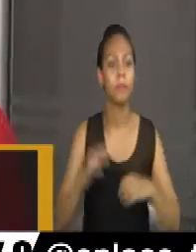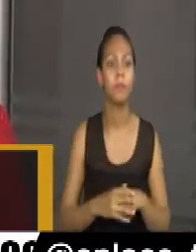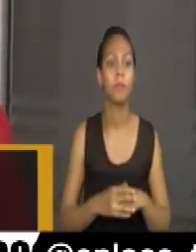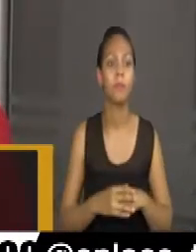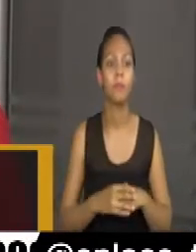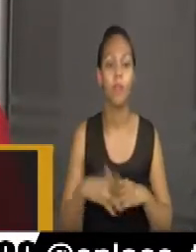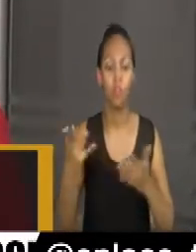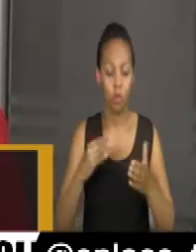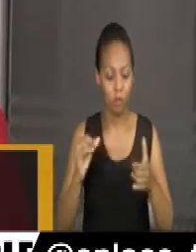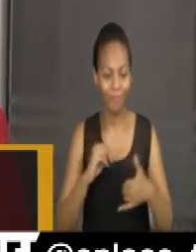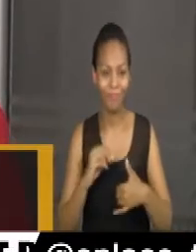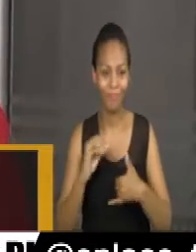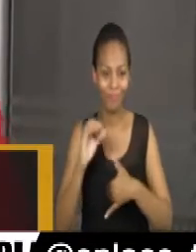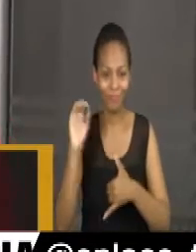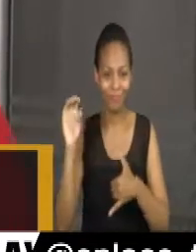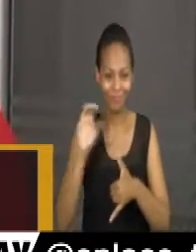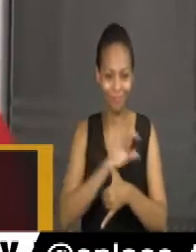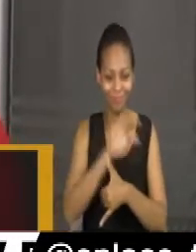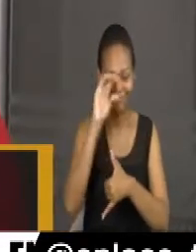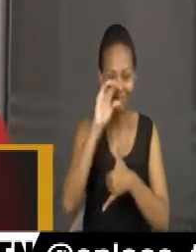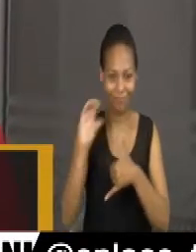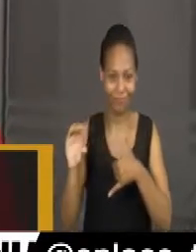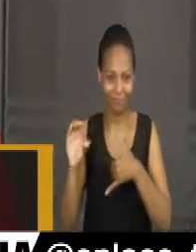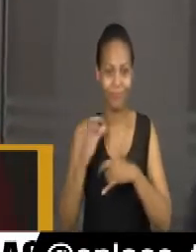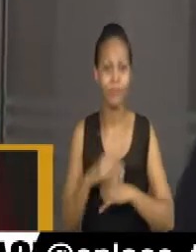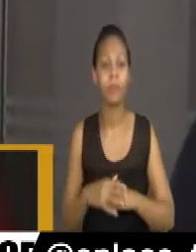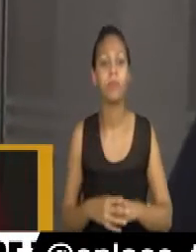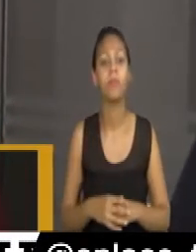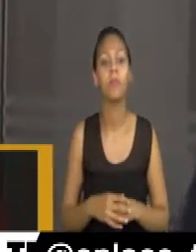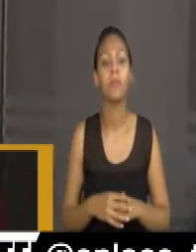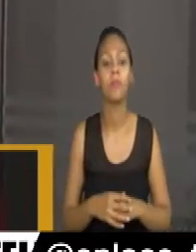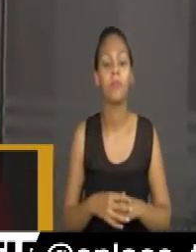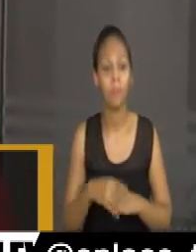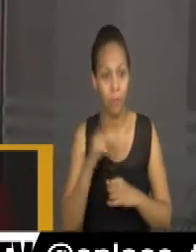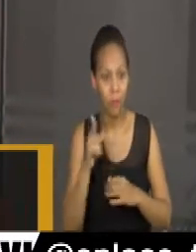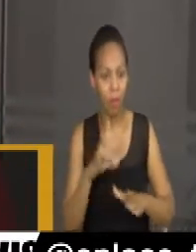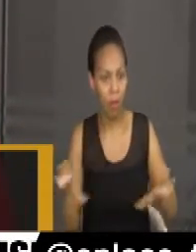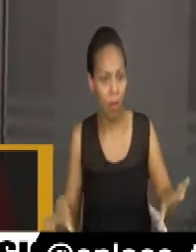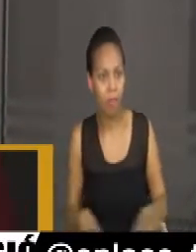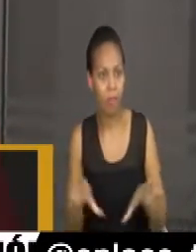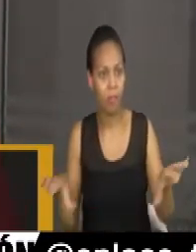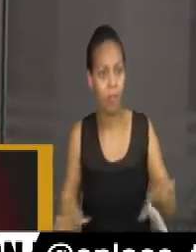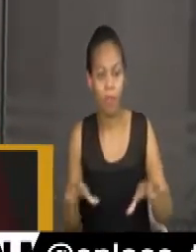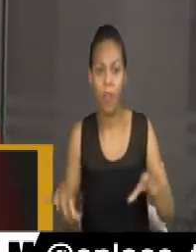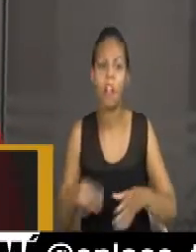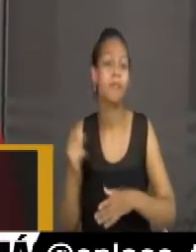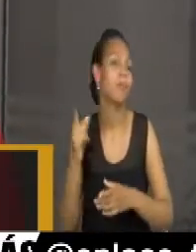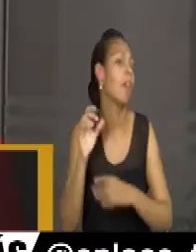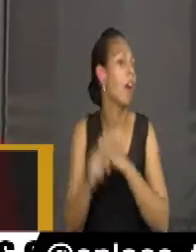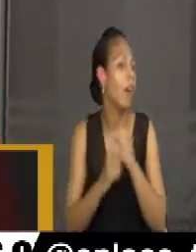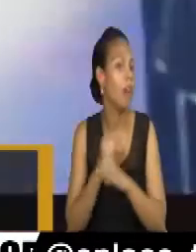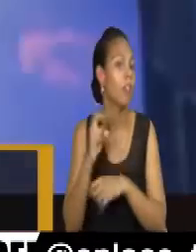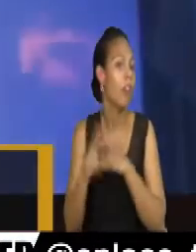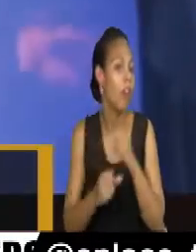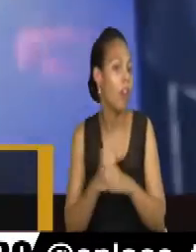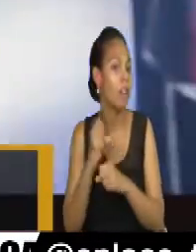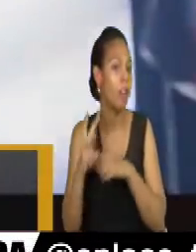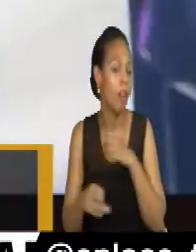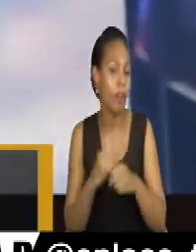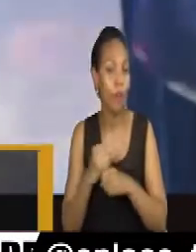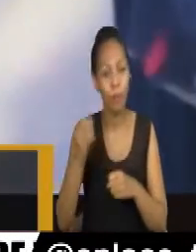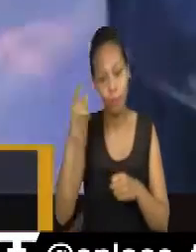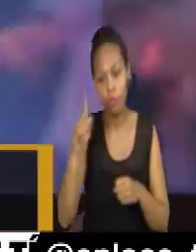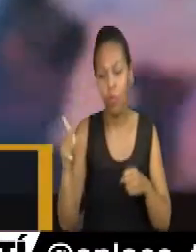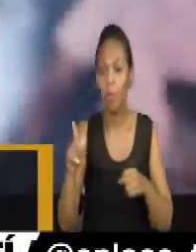Caribe en un evento que realizan todos los años los periodistas del Magdalena.